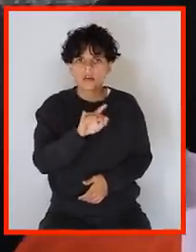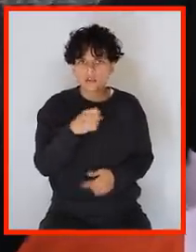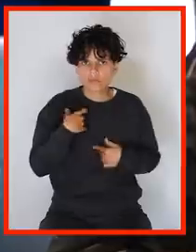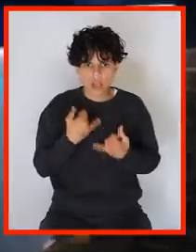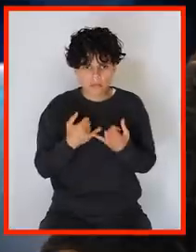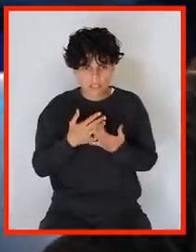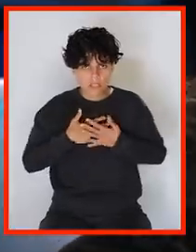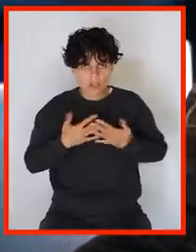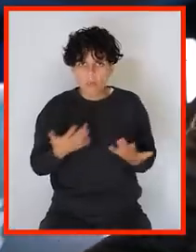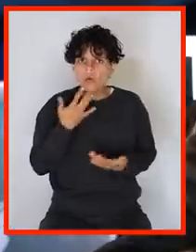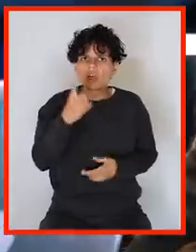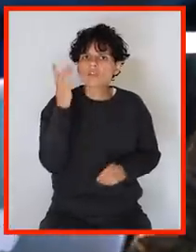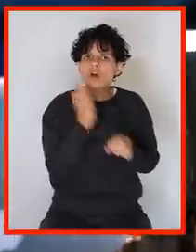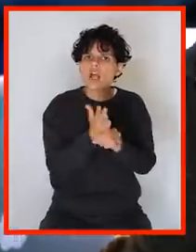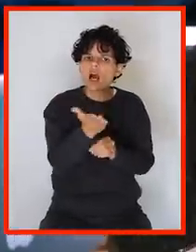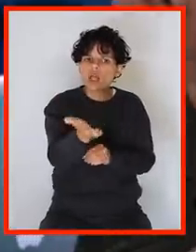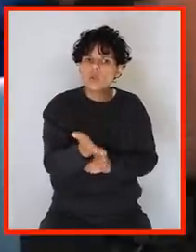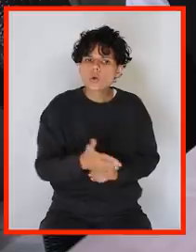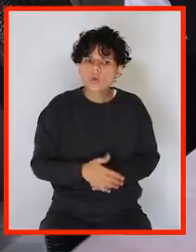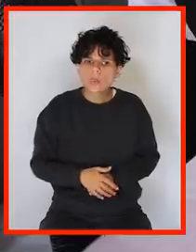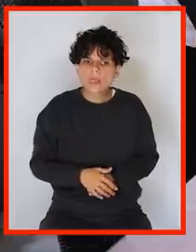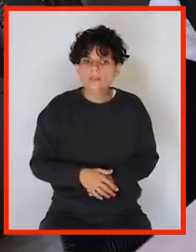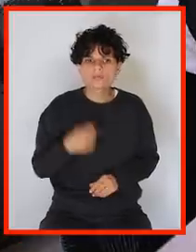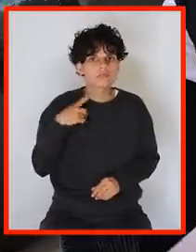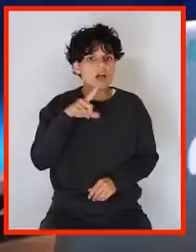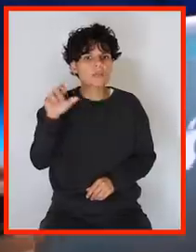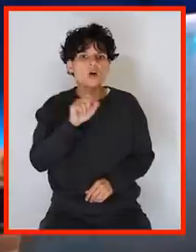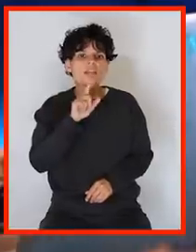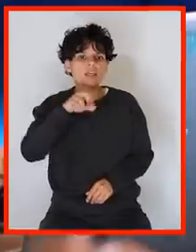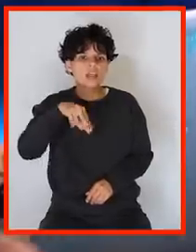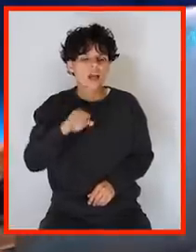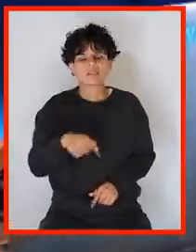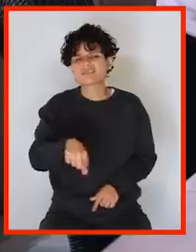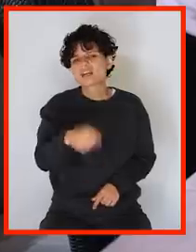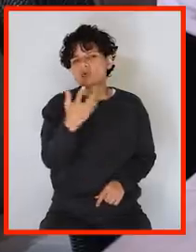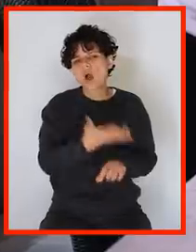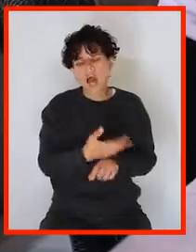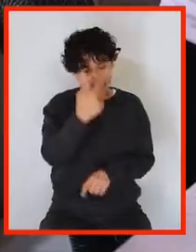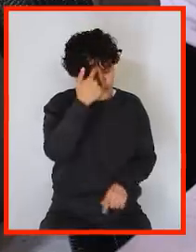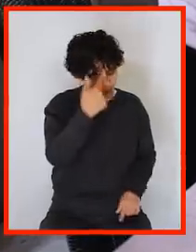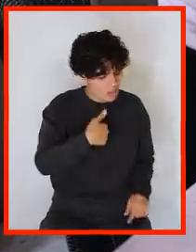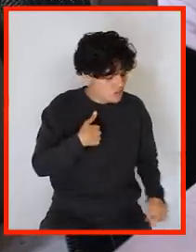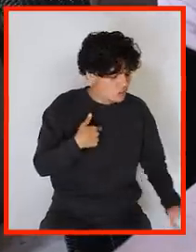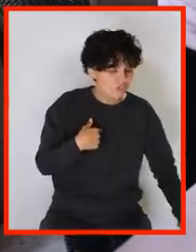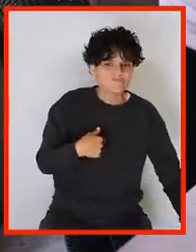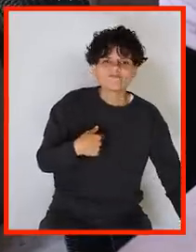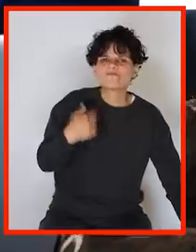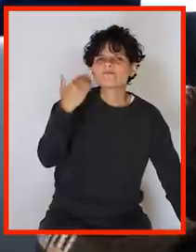mío, weón. ¿Ah, sí? Sí, pues, ¿por qué te va a tener bloqueado? Vámonos a tener. Que fue una wea tonta, así, si fue un puta llora cabro